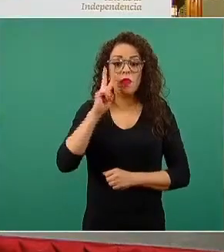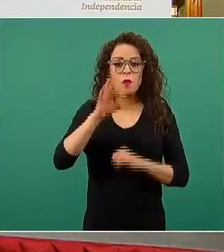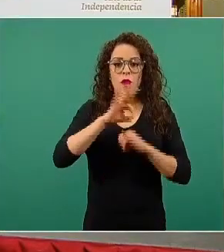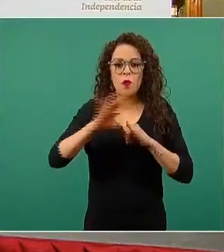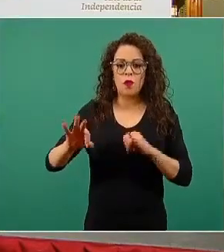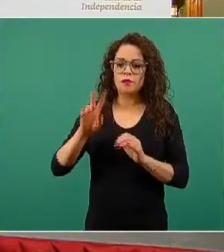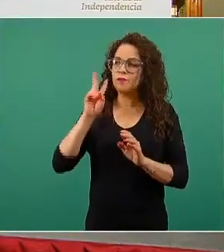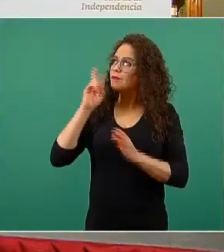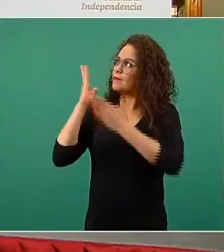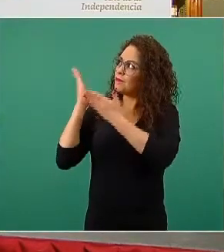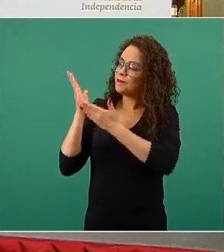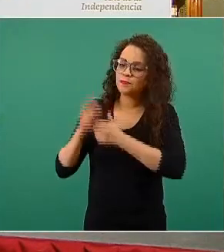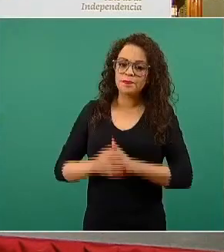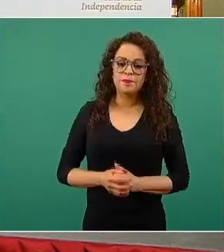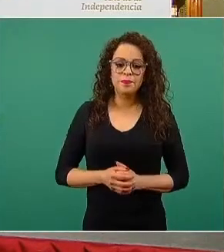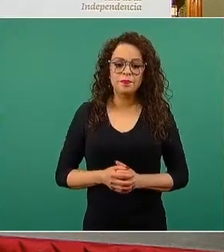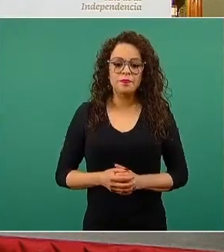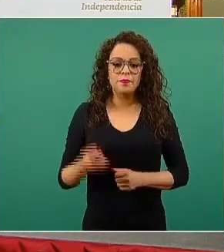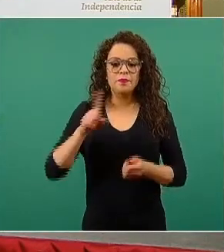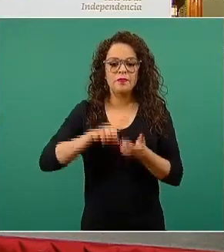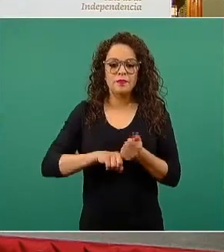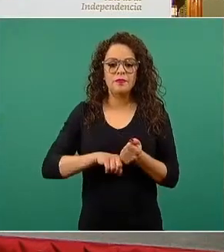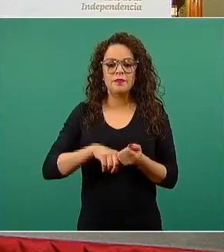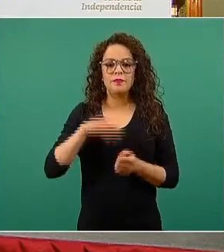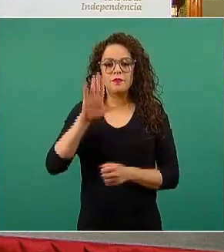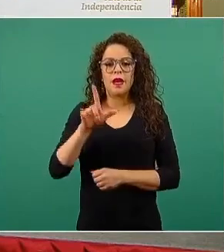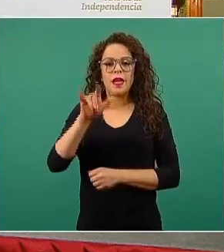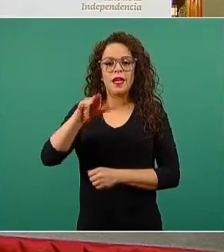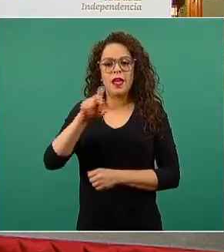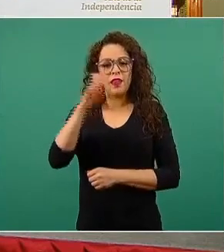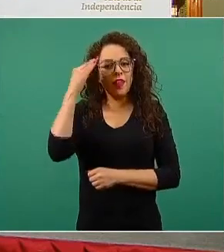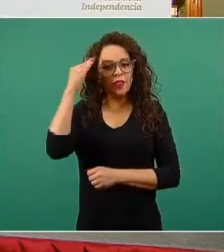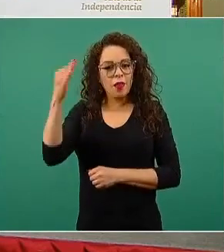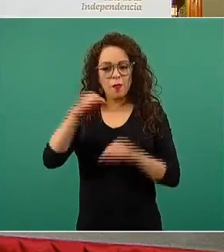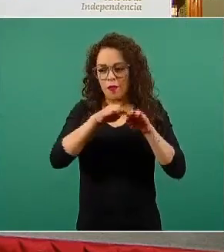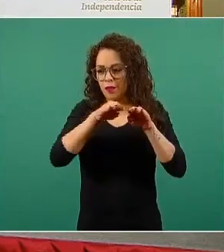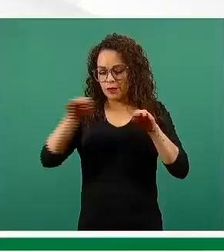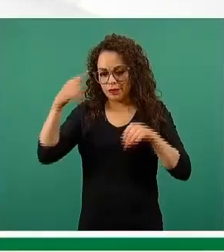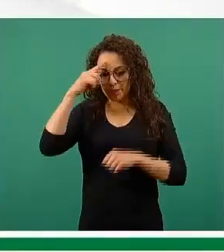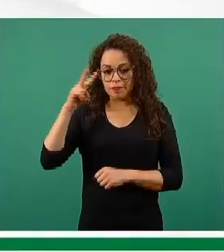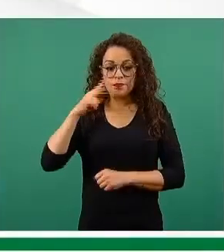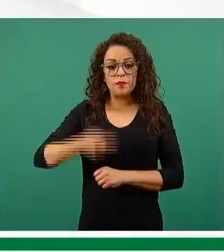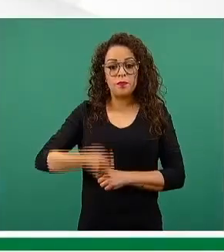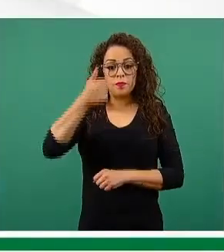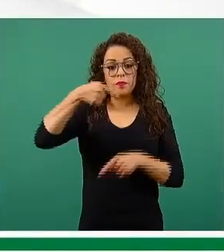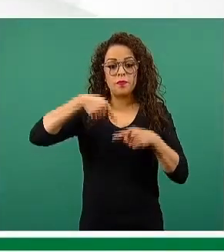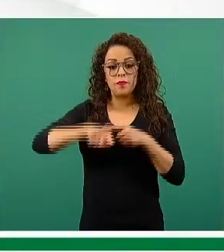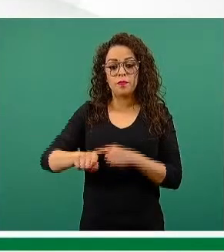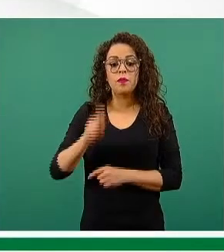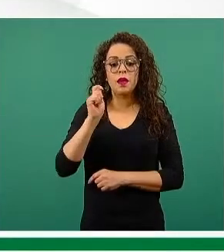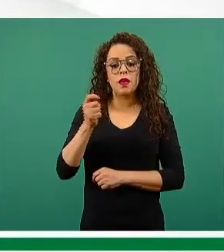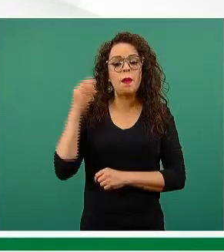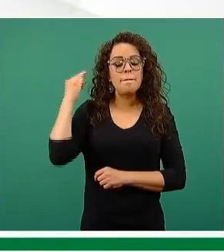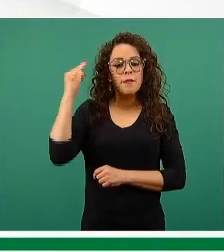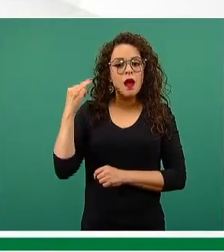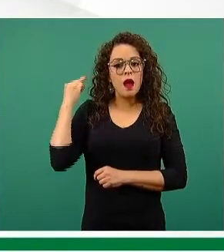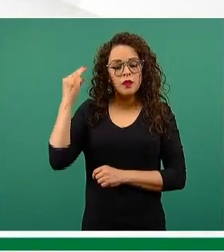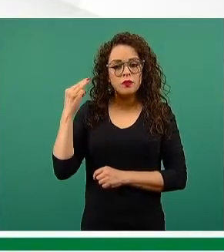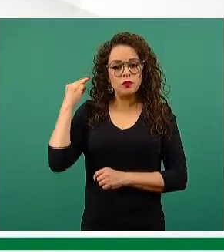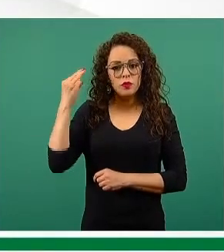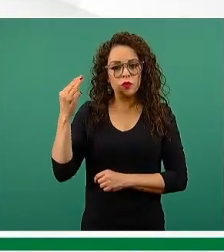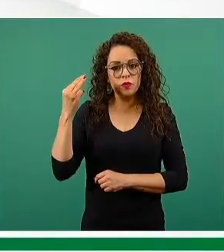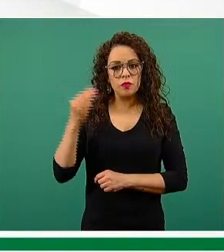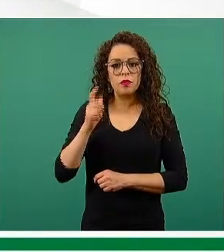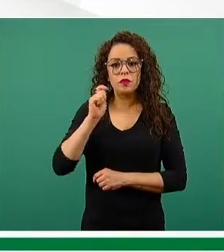una especie de línea temporal en este esquema que iniciamos en marzo con nuestro primer caso y en abril que dimos a conocer